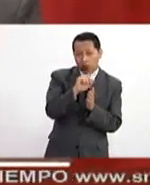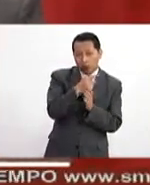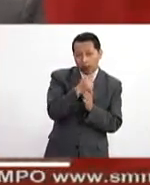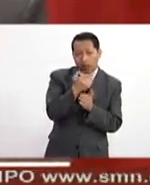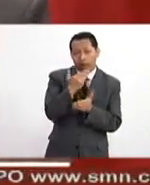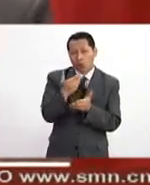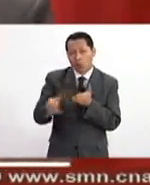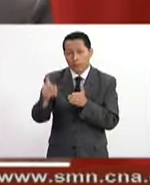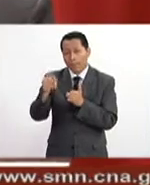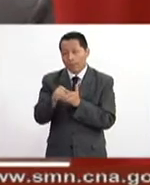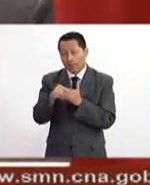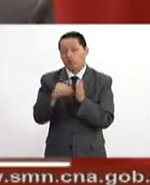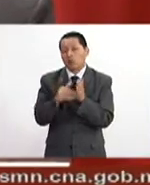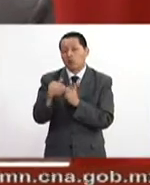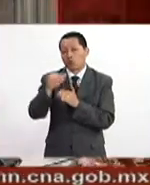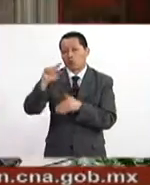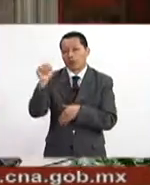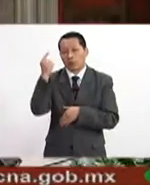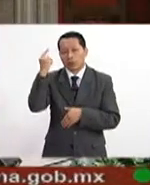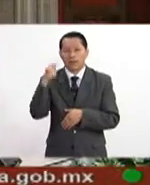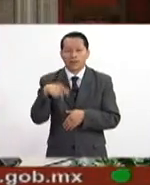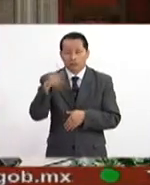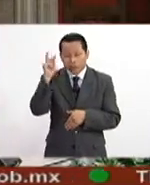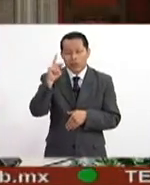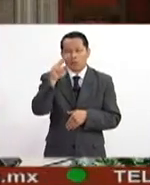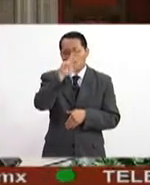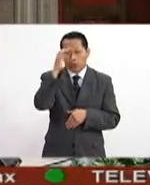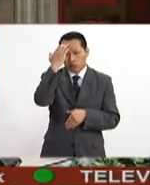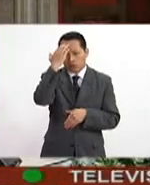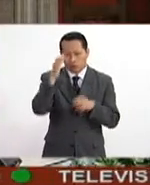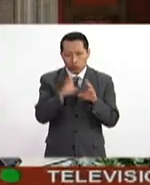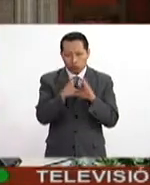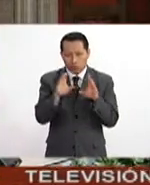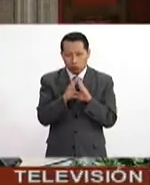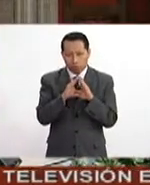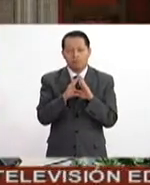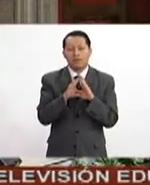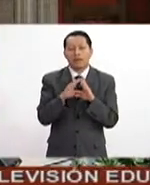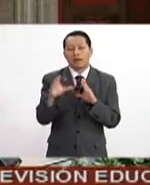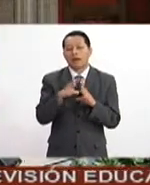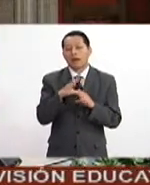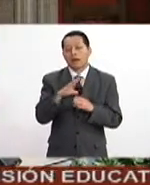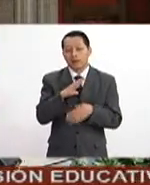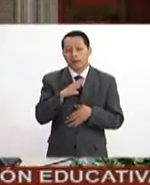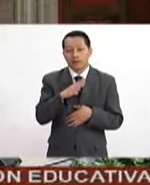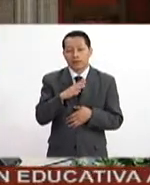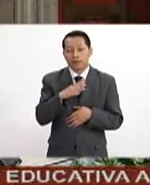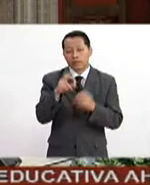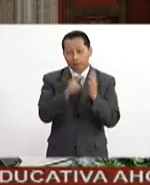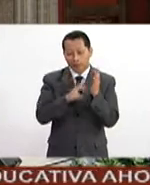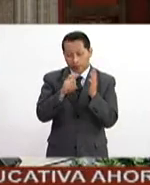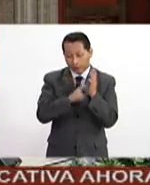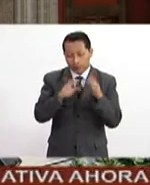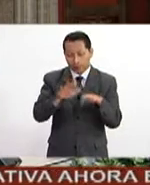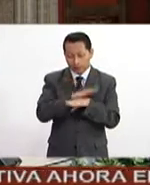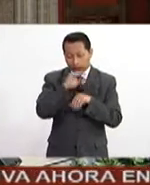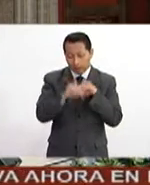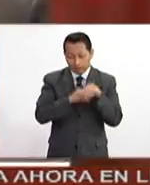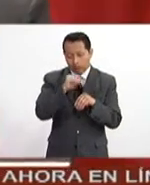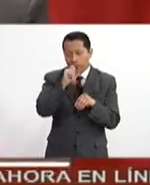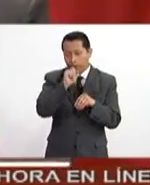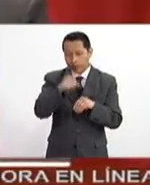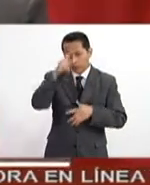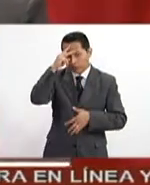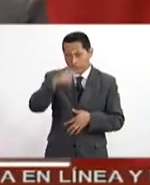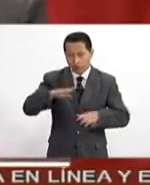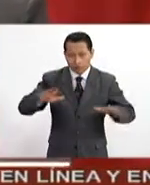$1,000 millones. Pero hemos reconocido que a partir de las reformas, de los cambios estructurales que